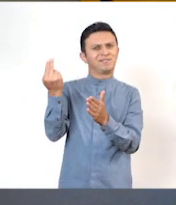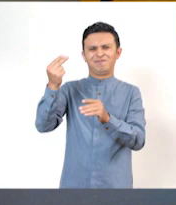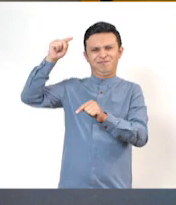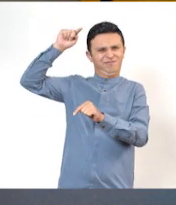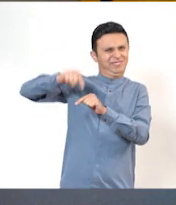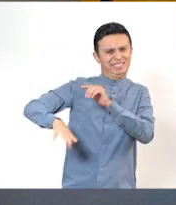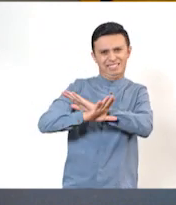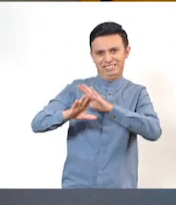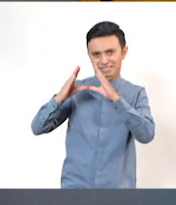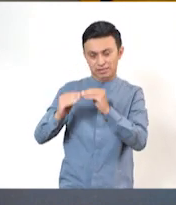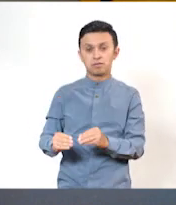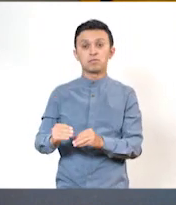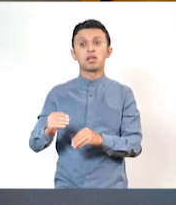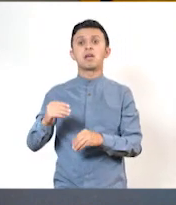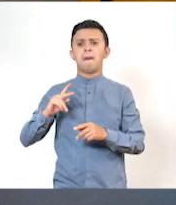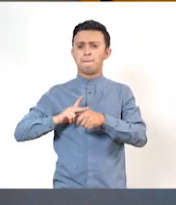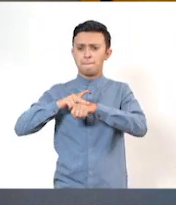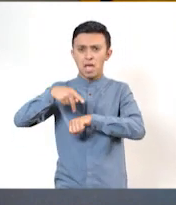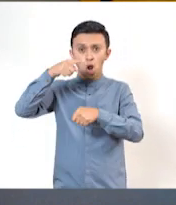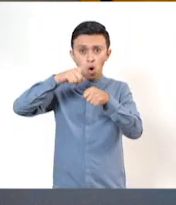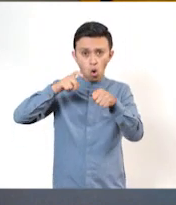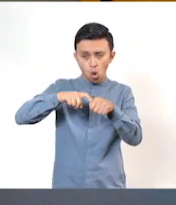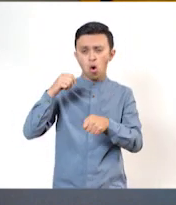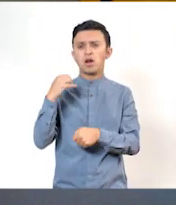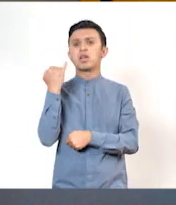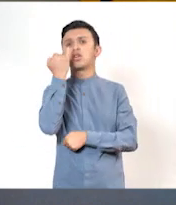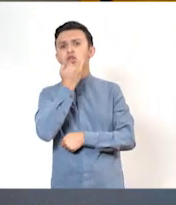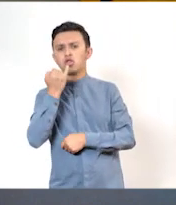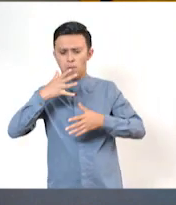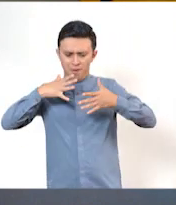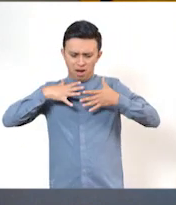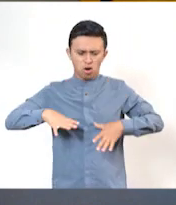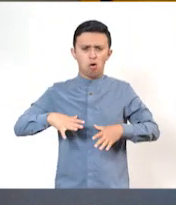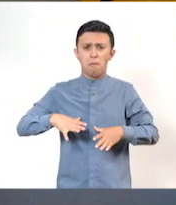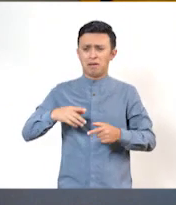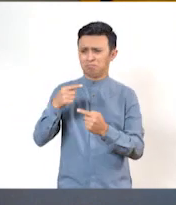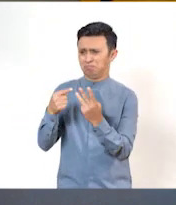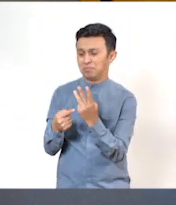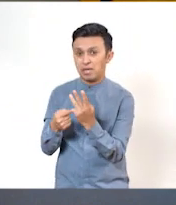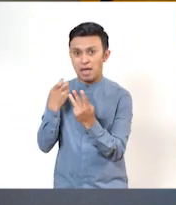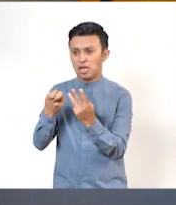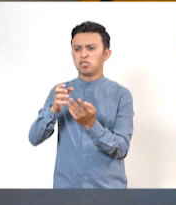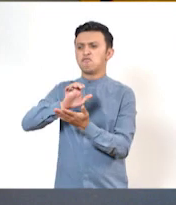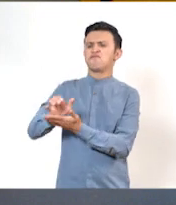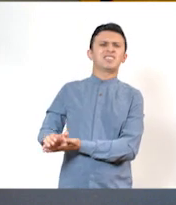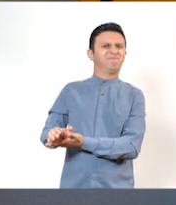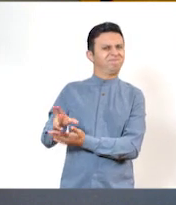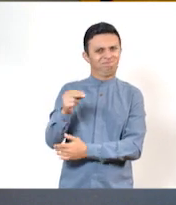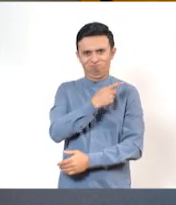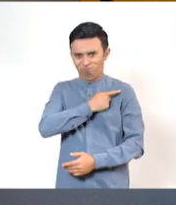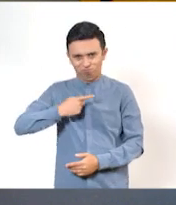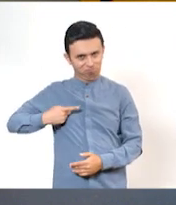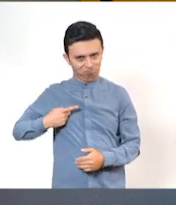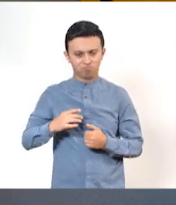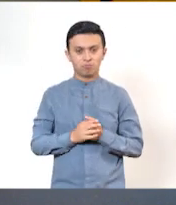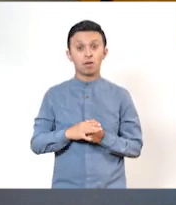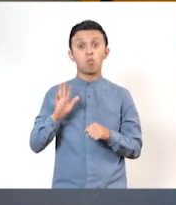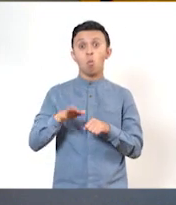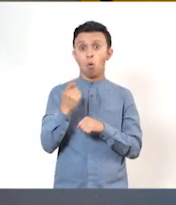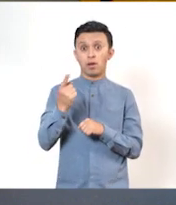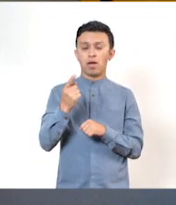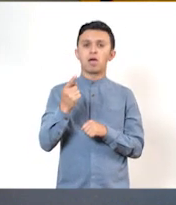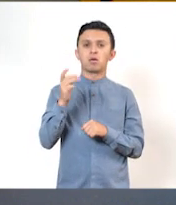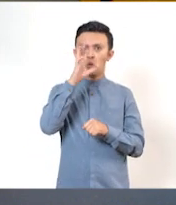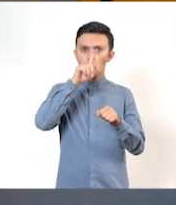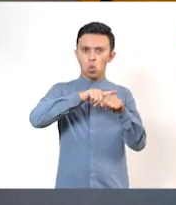debemos erradicar. Ni el color de piel, ni el lenguaje, ni la vestimenta, ni nada debe de ser motivo de discriminación,